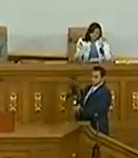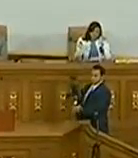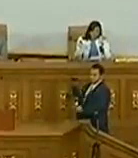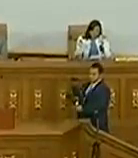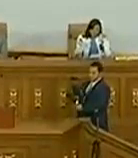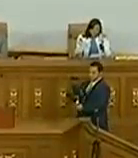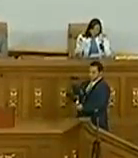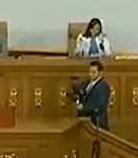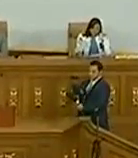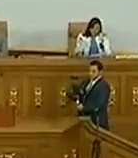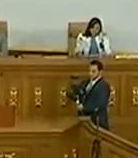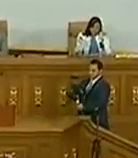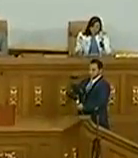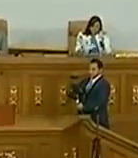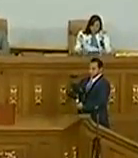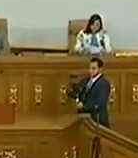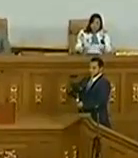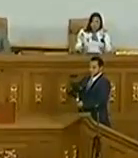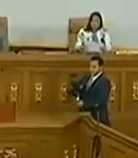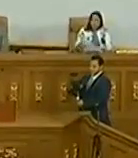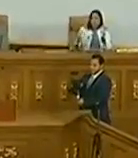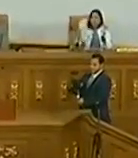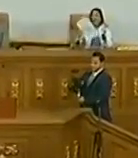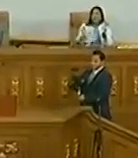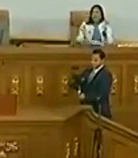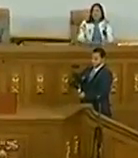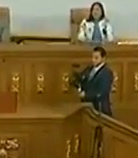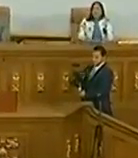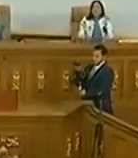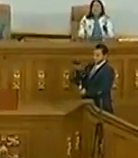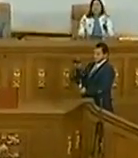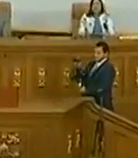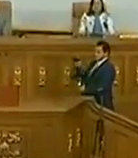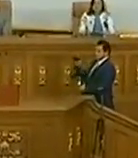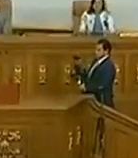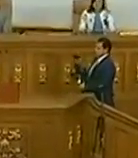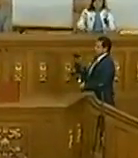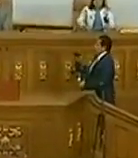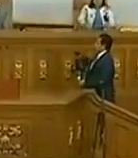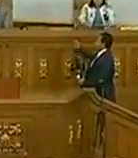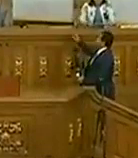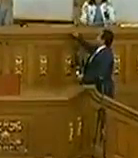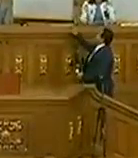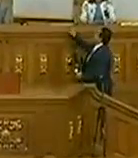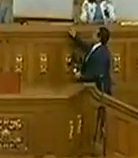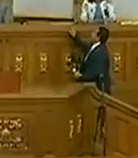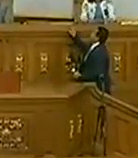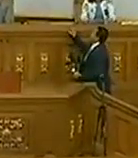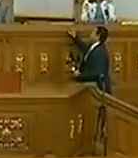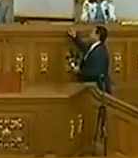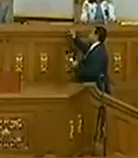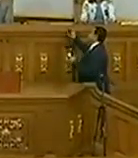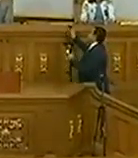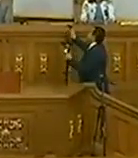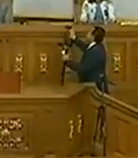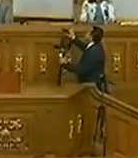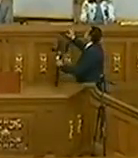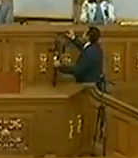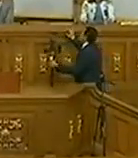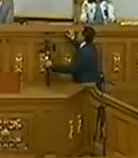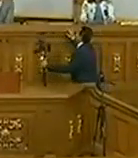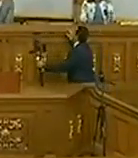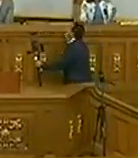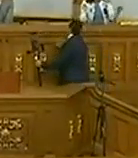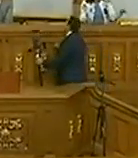de mayo de 2023. Acta número 28. Previo anuncio de secretaría de la existencia del quórum reglamentario,